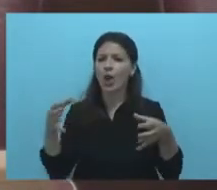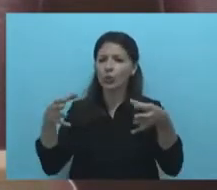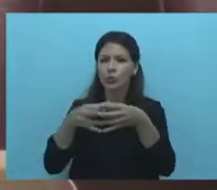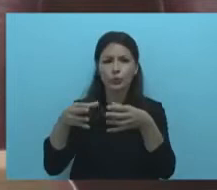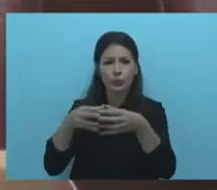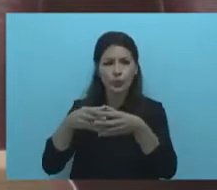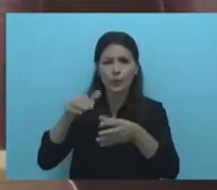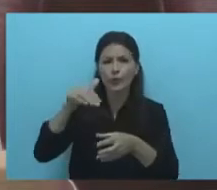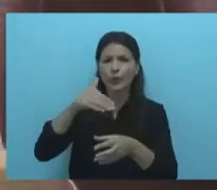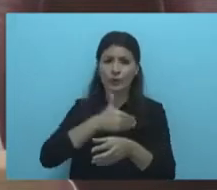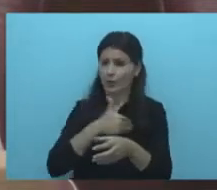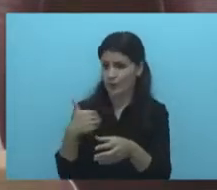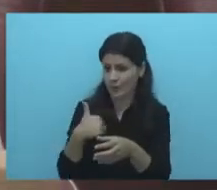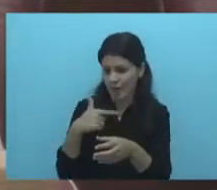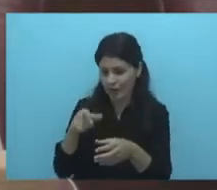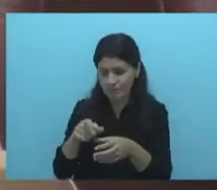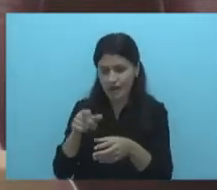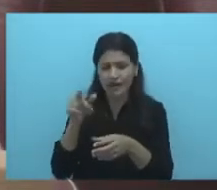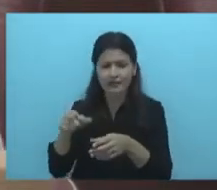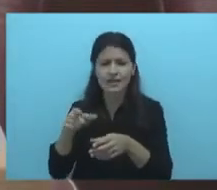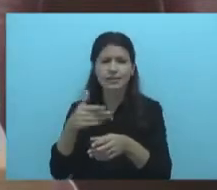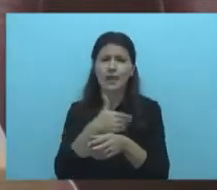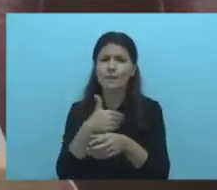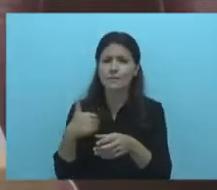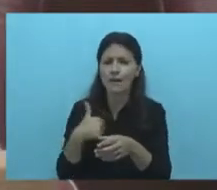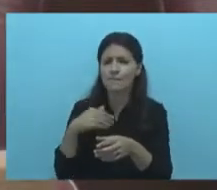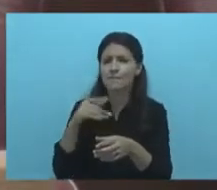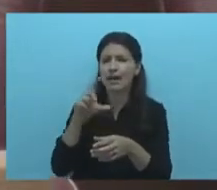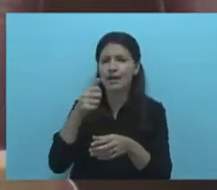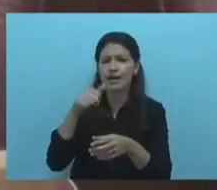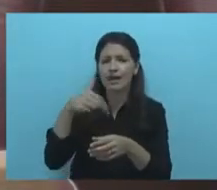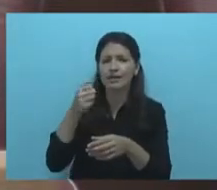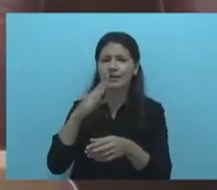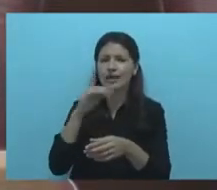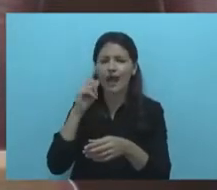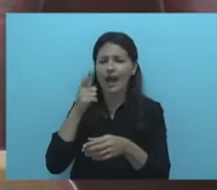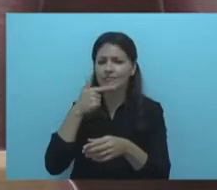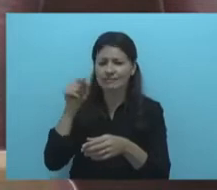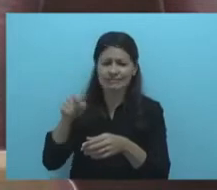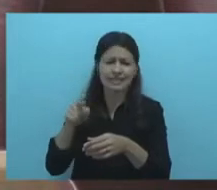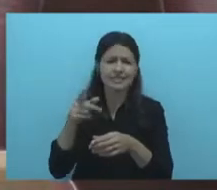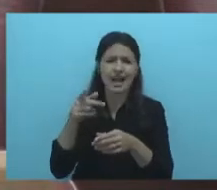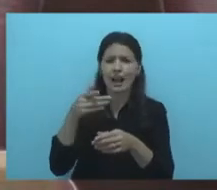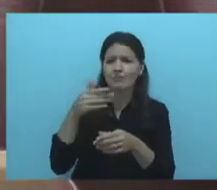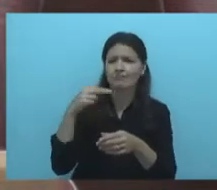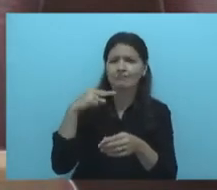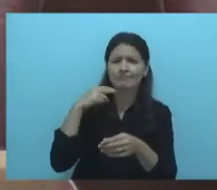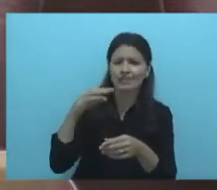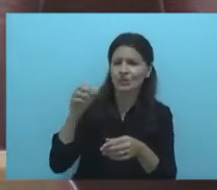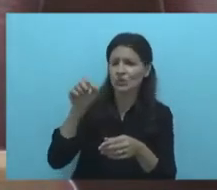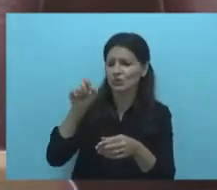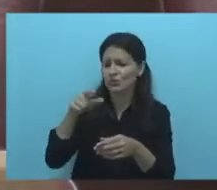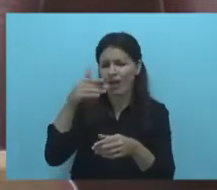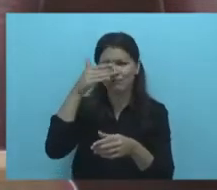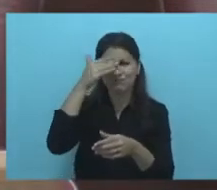muchos problemas físicos, a las mamás cannabis, que llevan una larga lucha de hace muchísimos